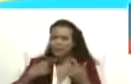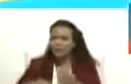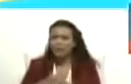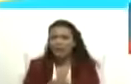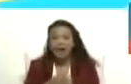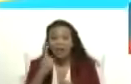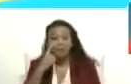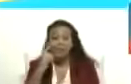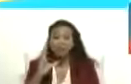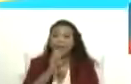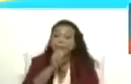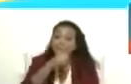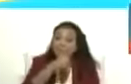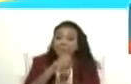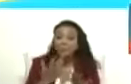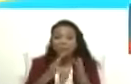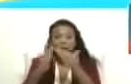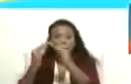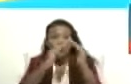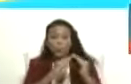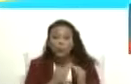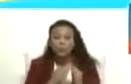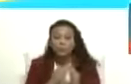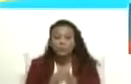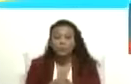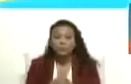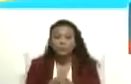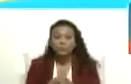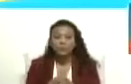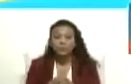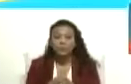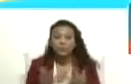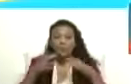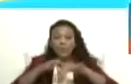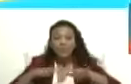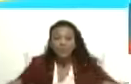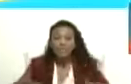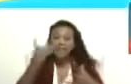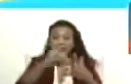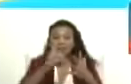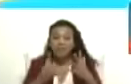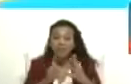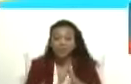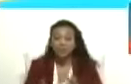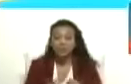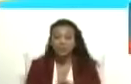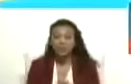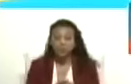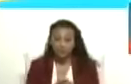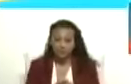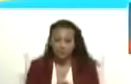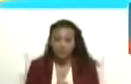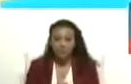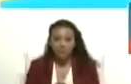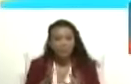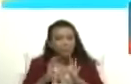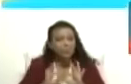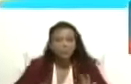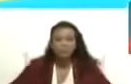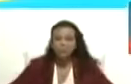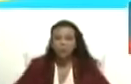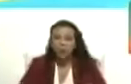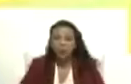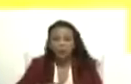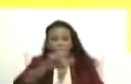de la tercera edad, las comunidades LGTBQ+, todas y todos, como una sola voz, como un